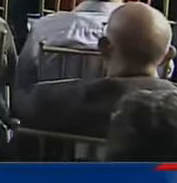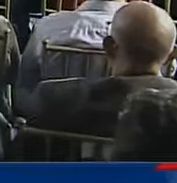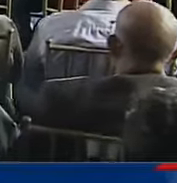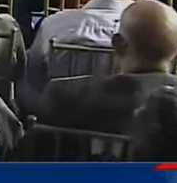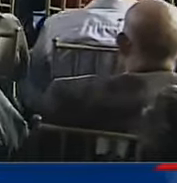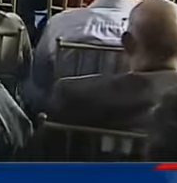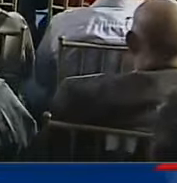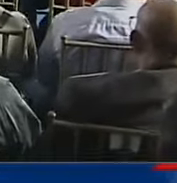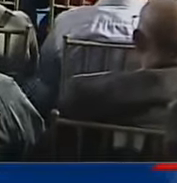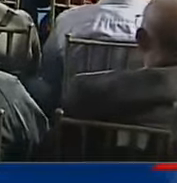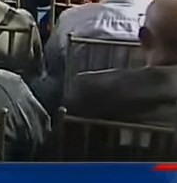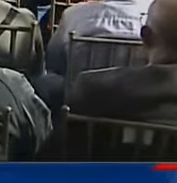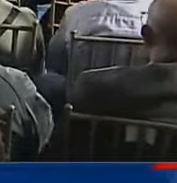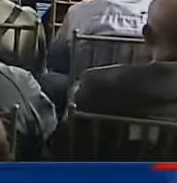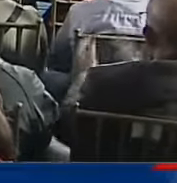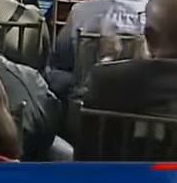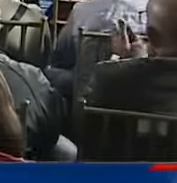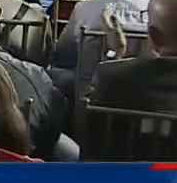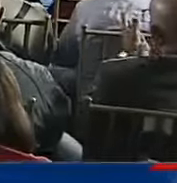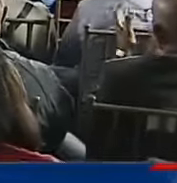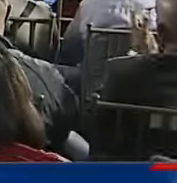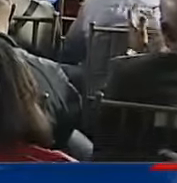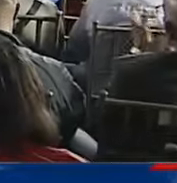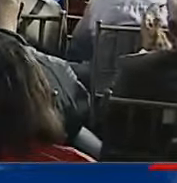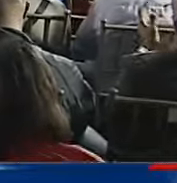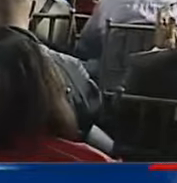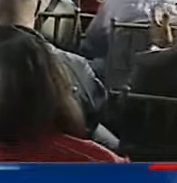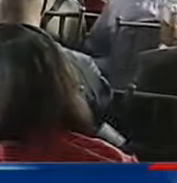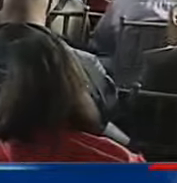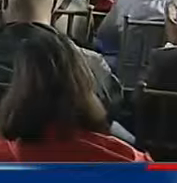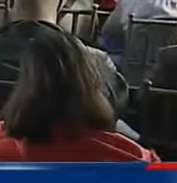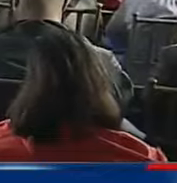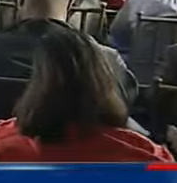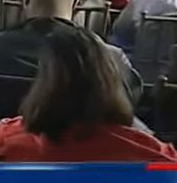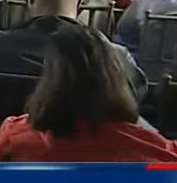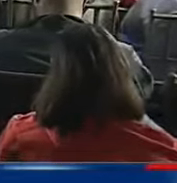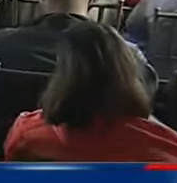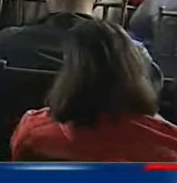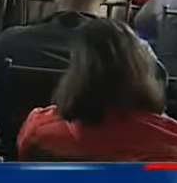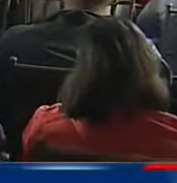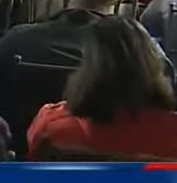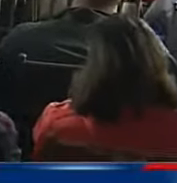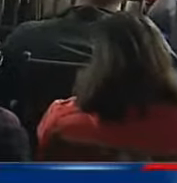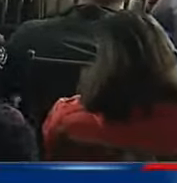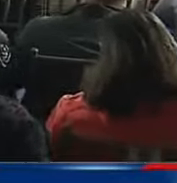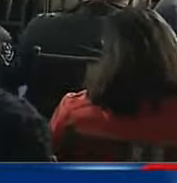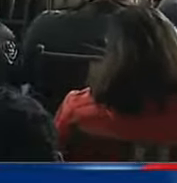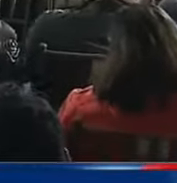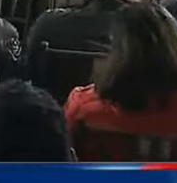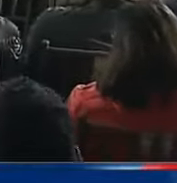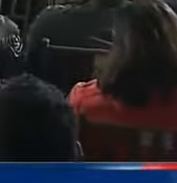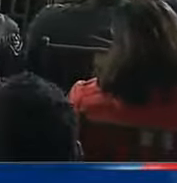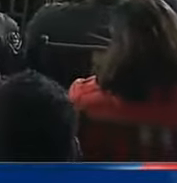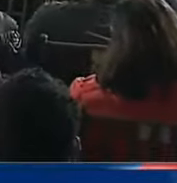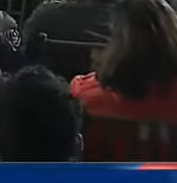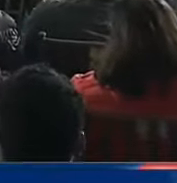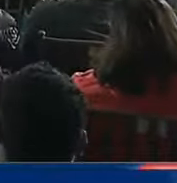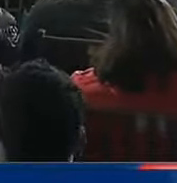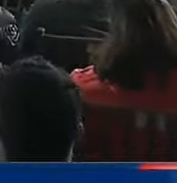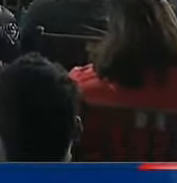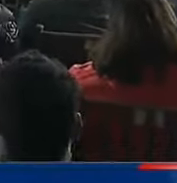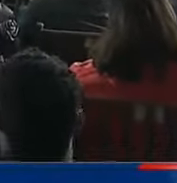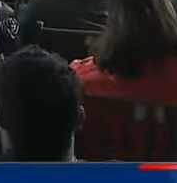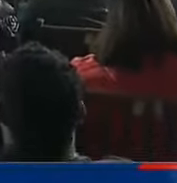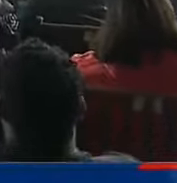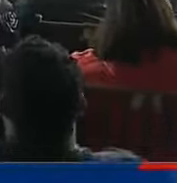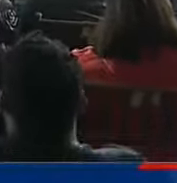biomédica. Es un programa especialísimo, presidente, que ha austerizado, que permite tributar en lo concreto a las capacidades que tiene nuestro